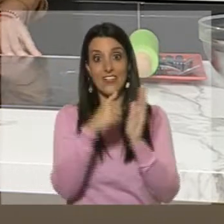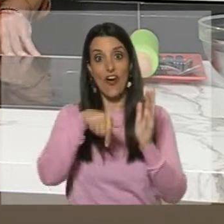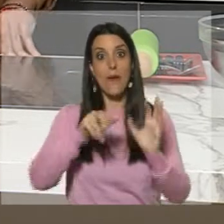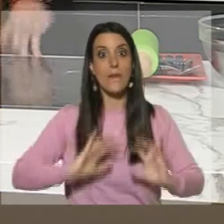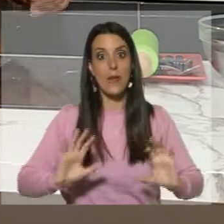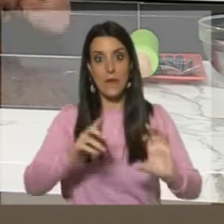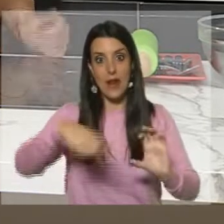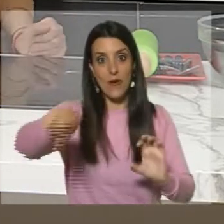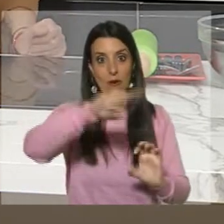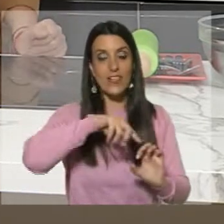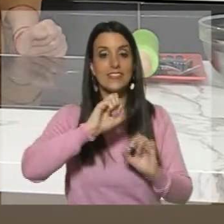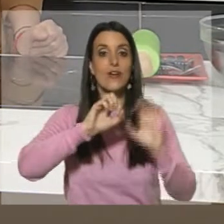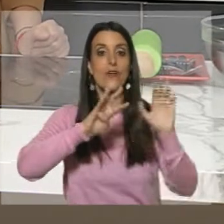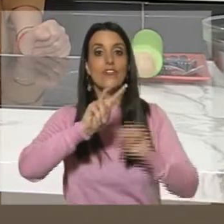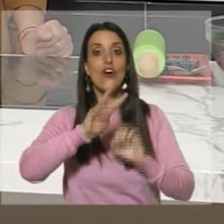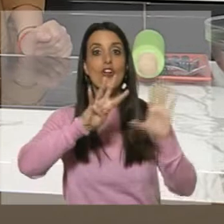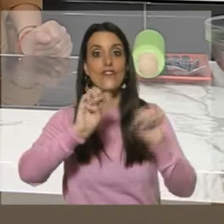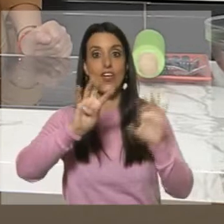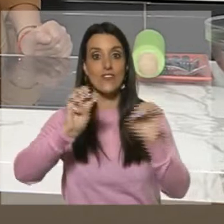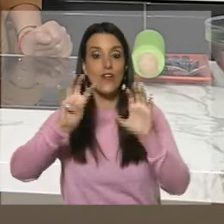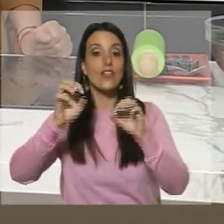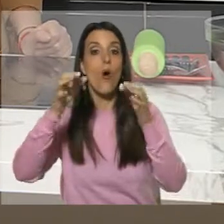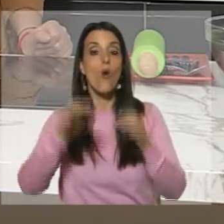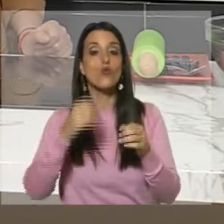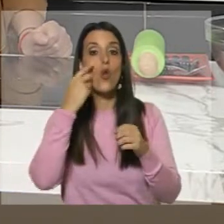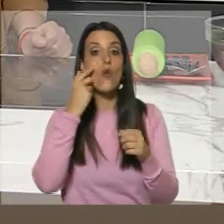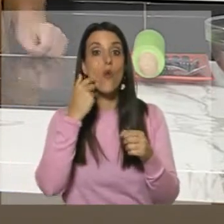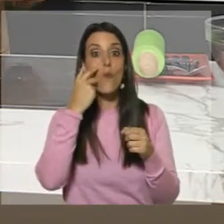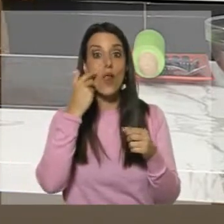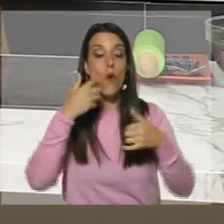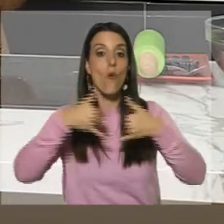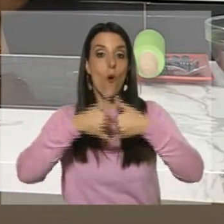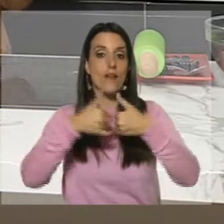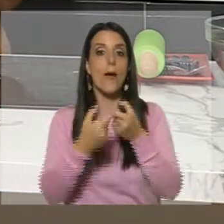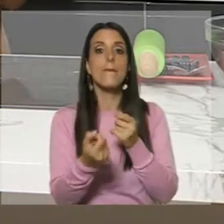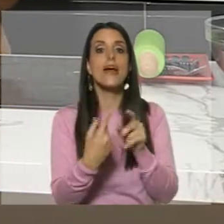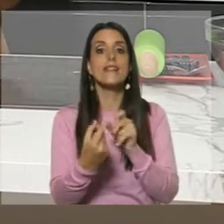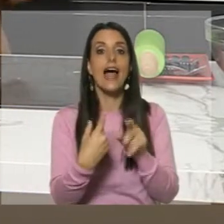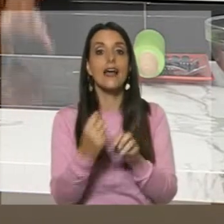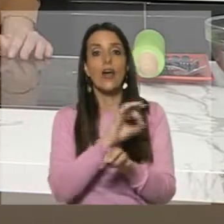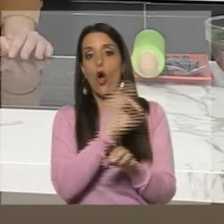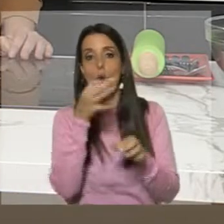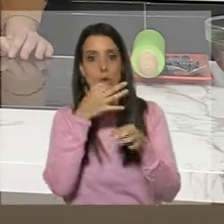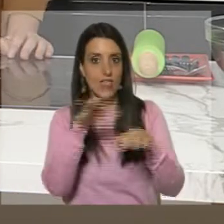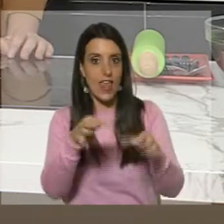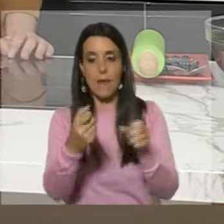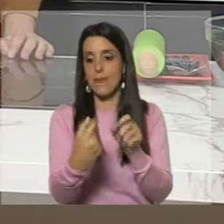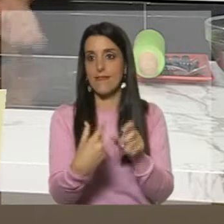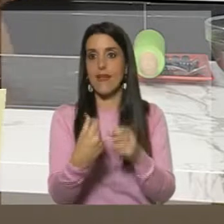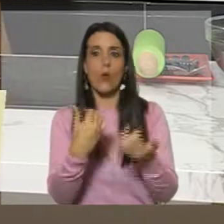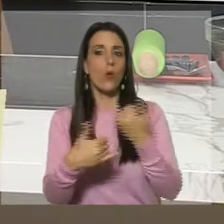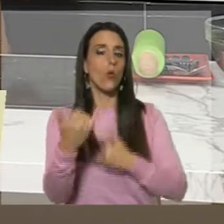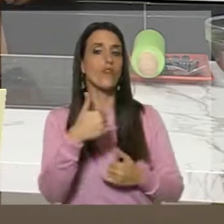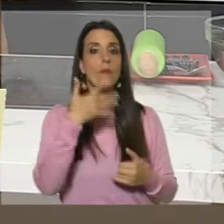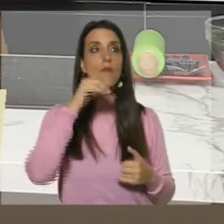con ustedes. 092 90 90 90 es nuestro número para que se comuniquen por WhatsApp o mensaje de texto y que nos cuentan.